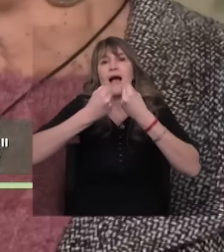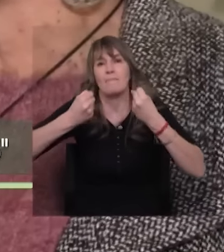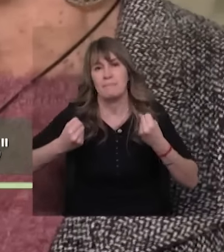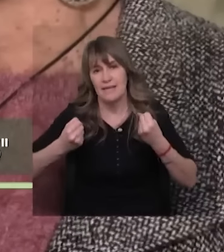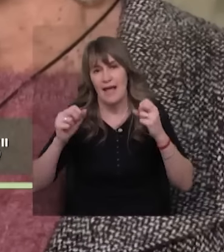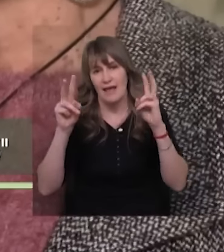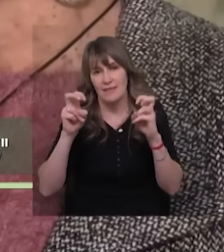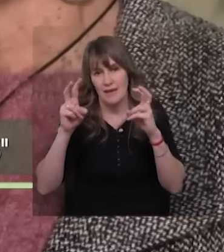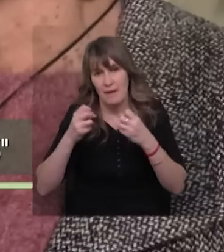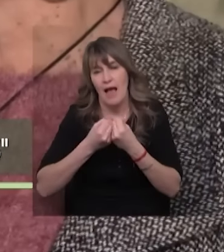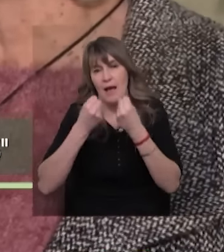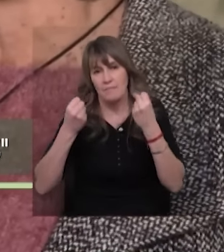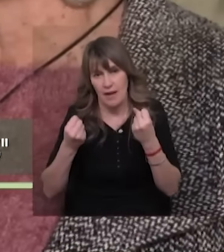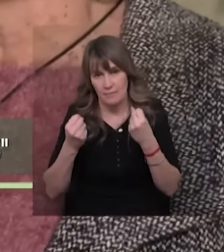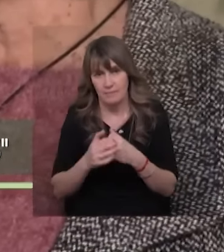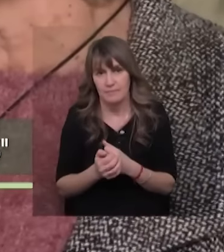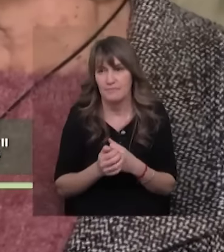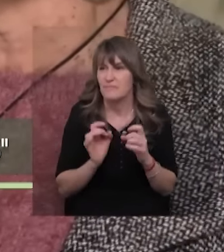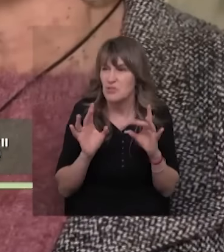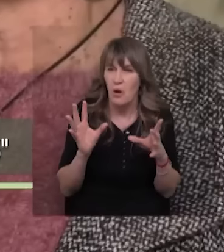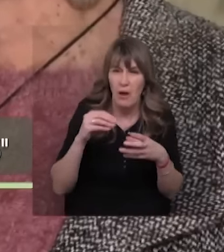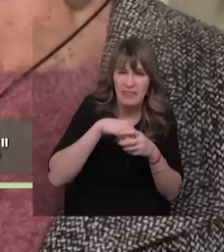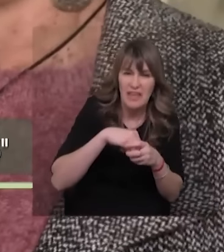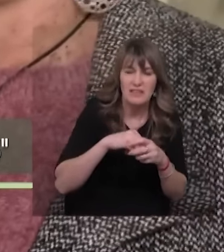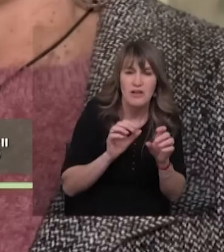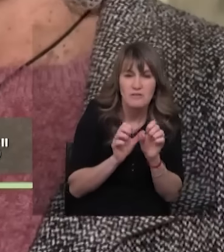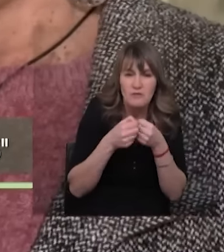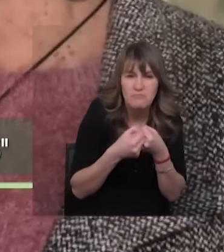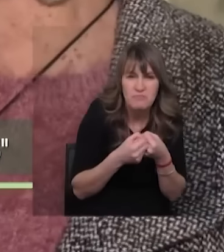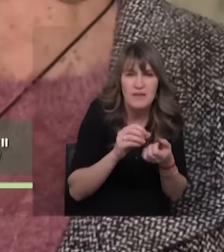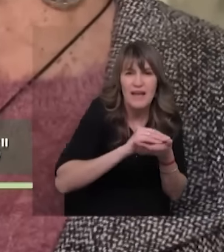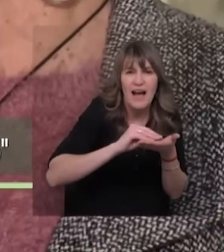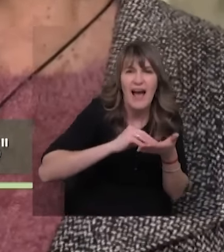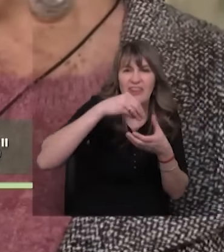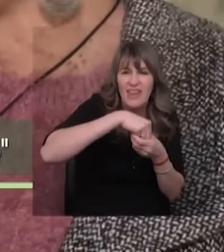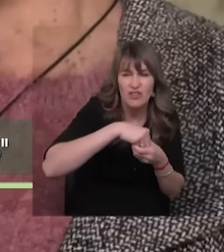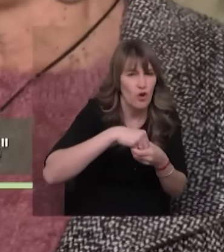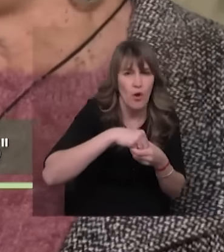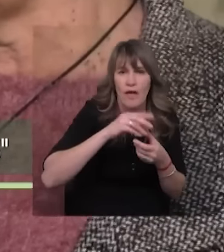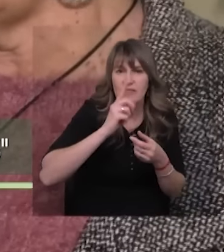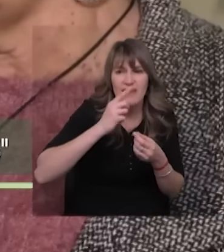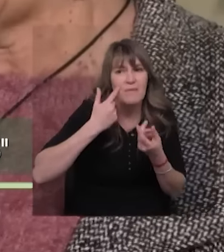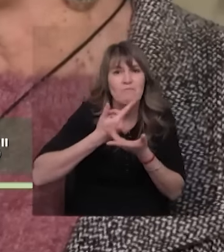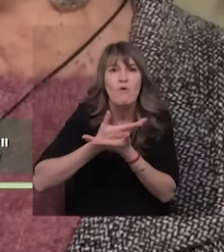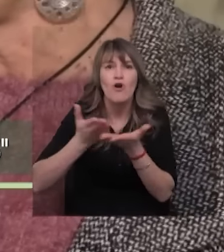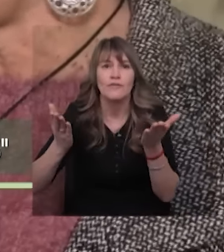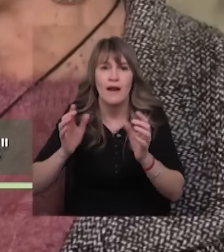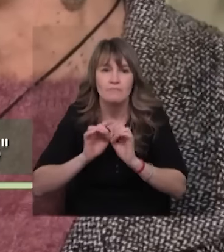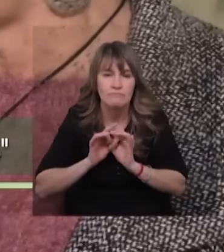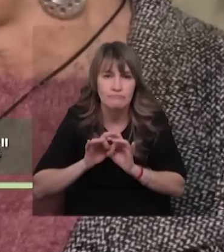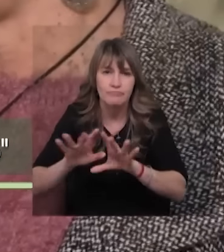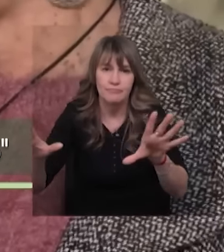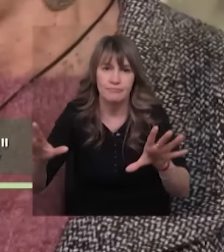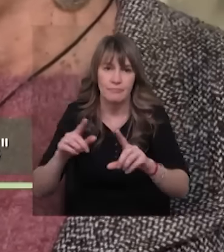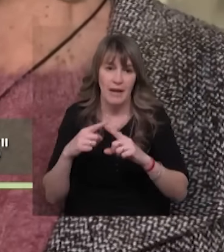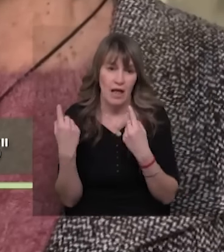puede ser algo que quede entre cuatro paredes y entre cuatro escritorios es algo que va a afectar y nos afecta a nosotras